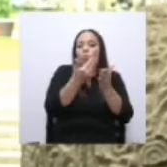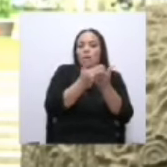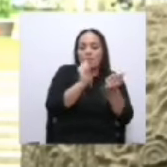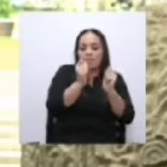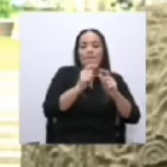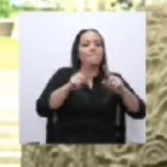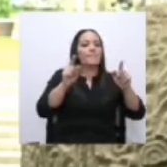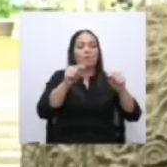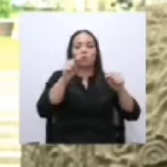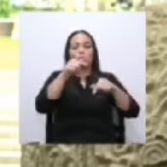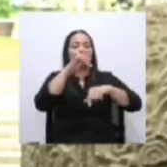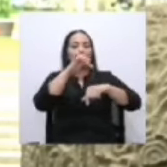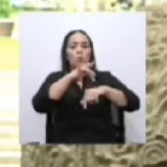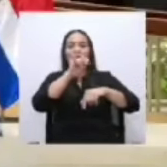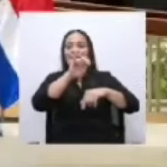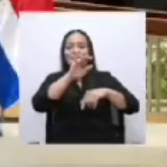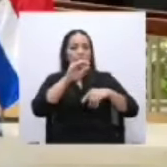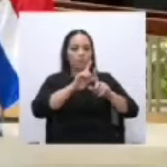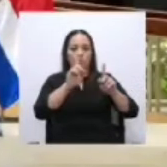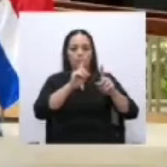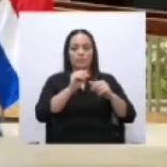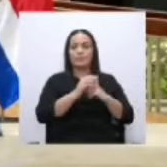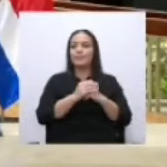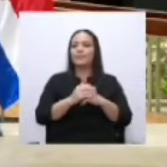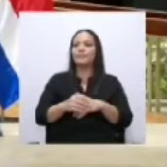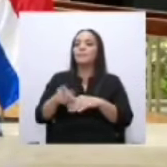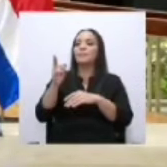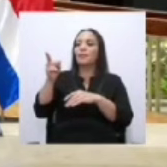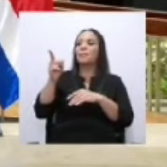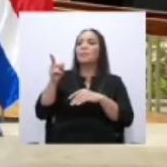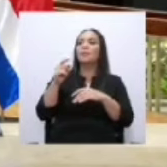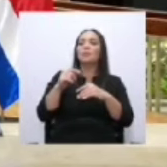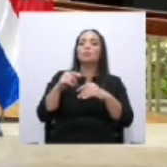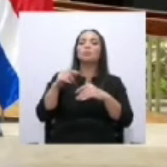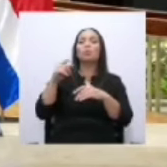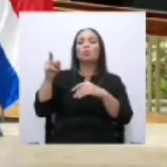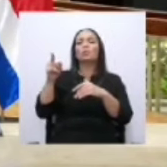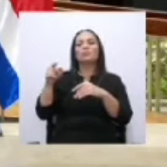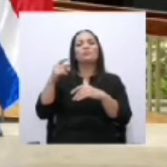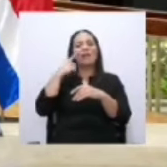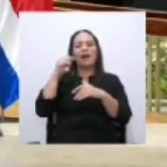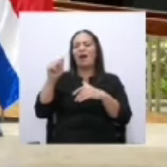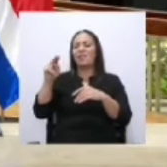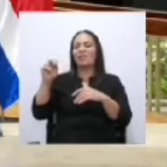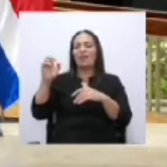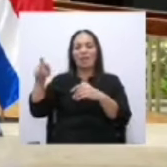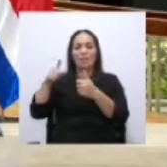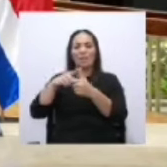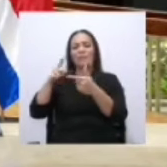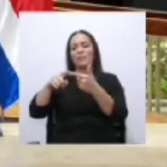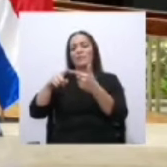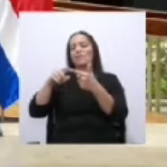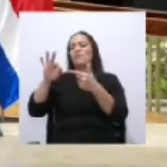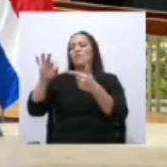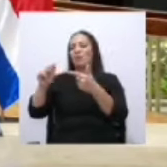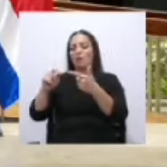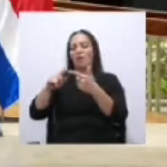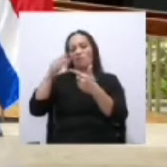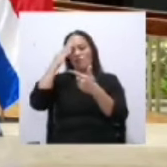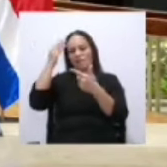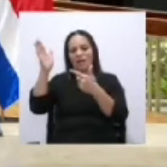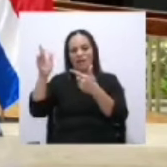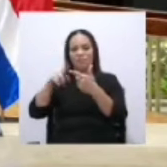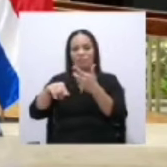tocando en su sí, activos. Sí, vea, está la alianza entre el FA y el ANEP, el Frente Amplio, perdón, la ANEP,